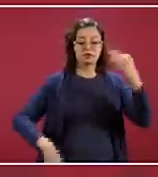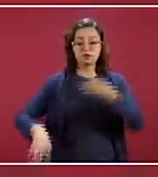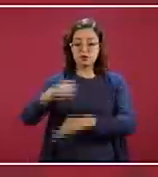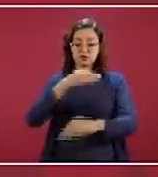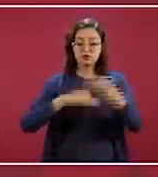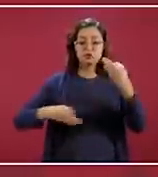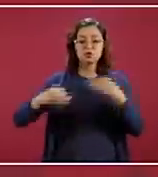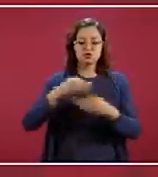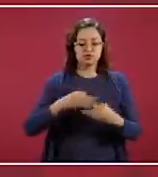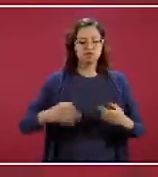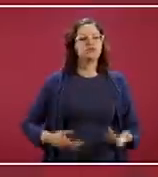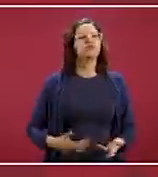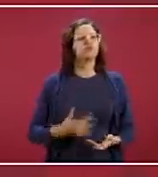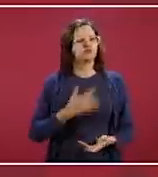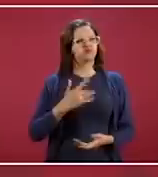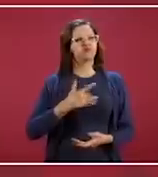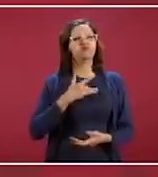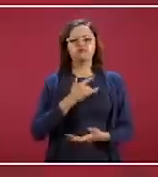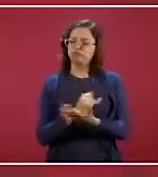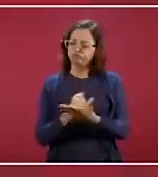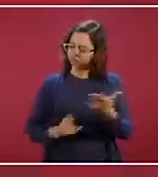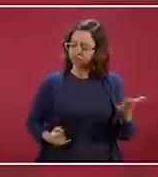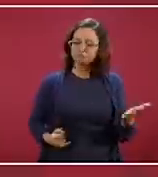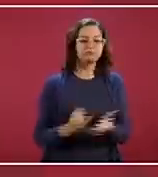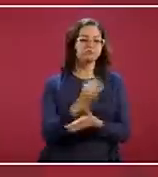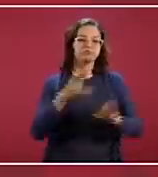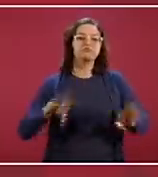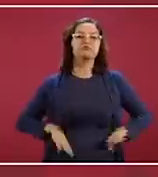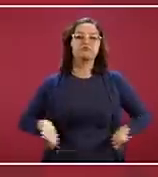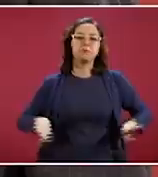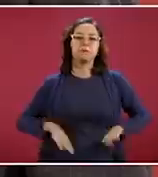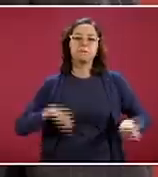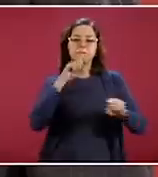estemos asumiendo esta actitud y